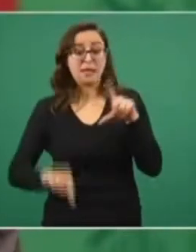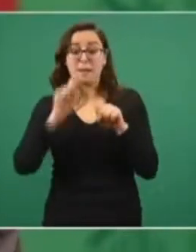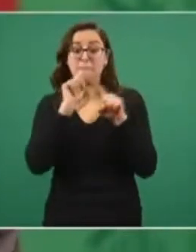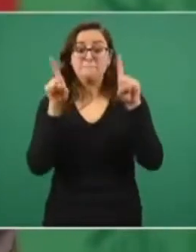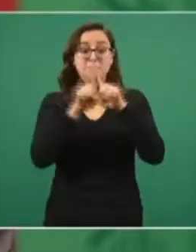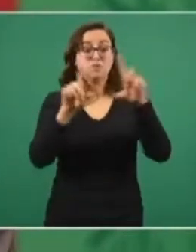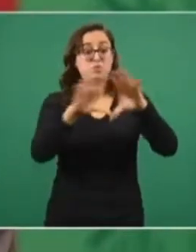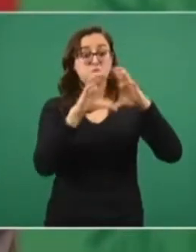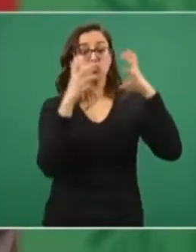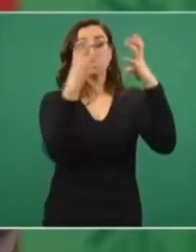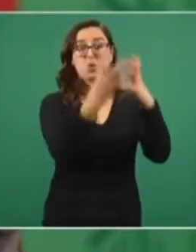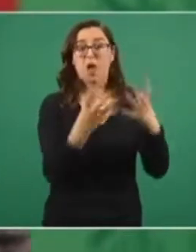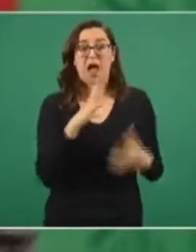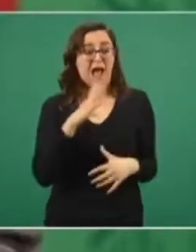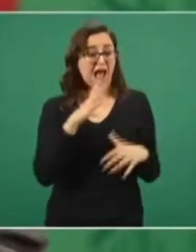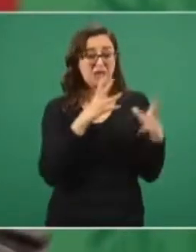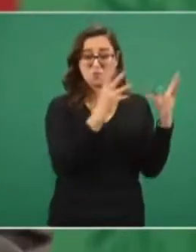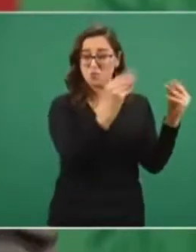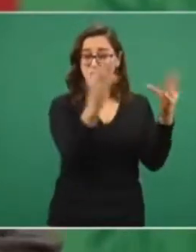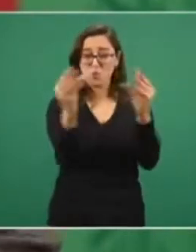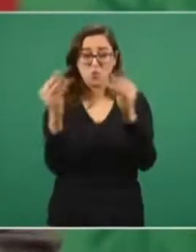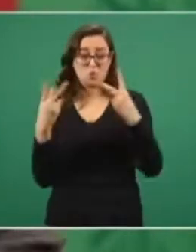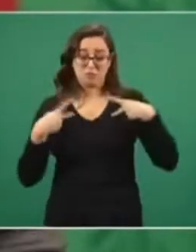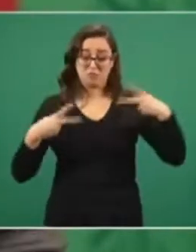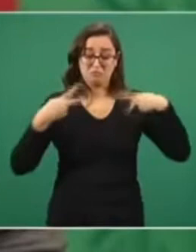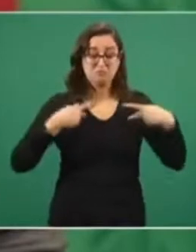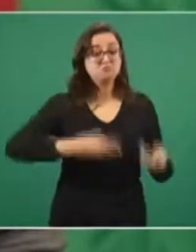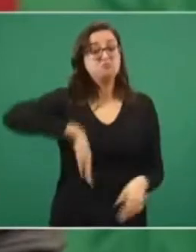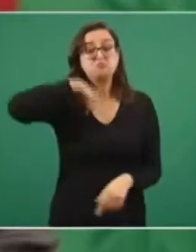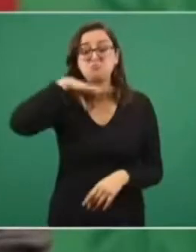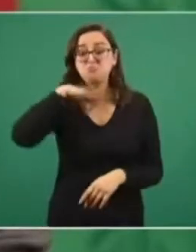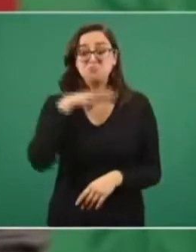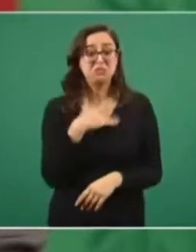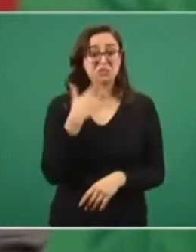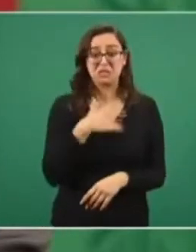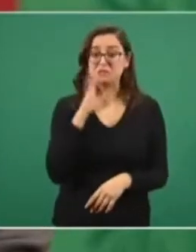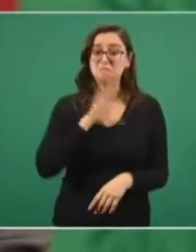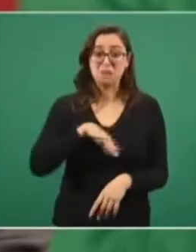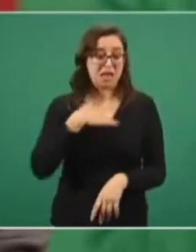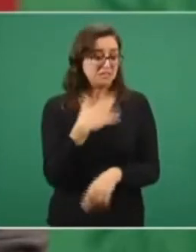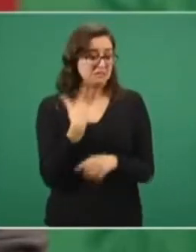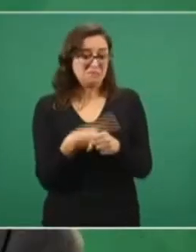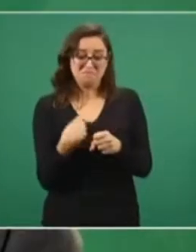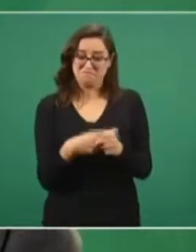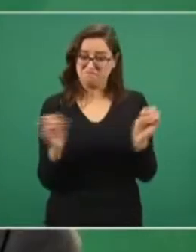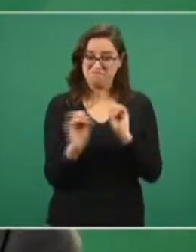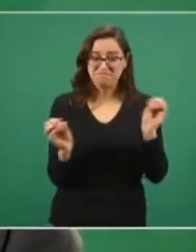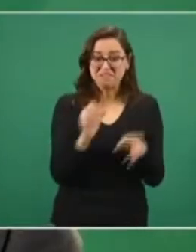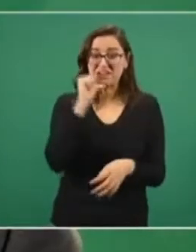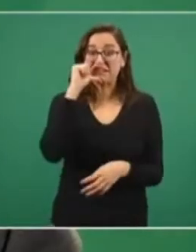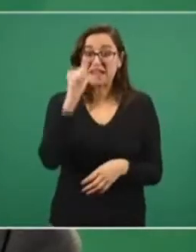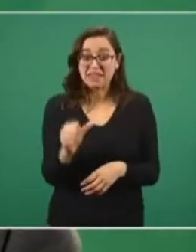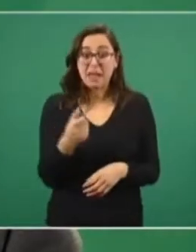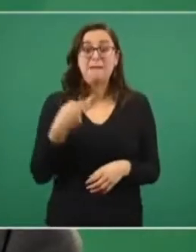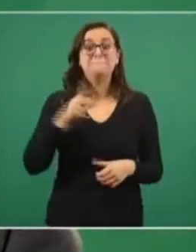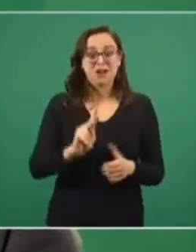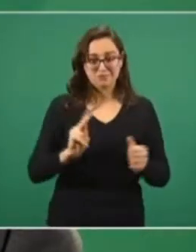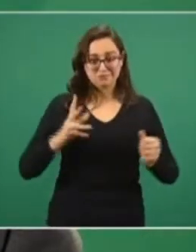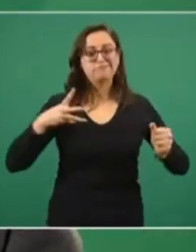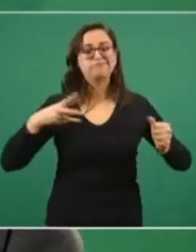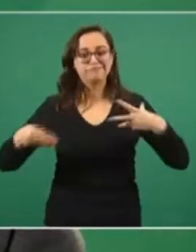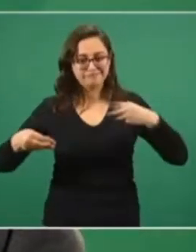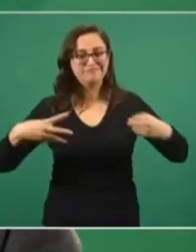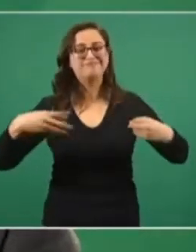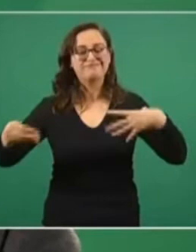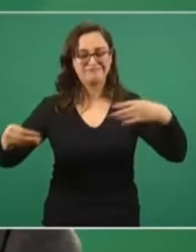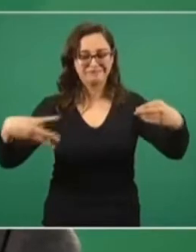personas asintomáticas en el proceso de transmisión. En general, hasta el momento se sigue aceptando a nivel